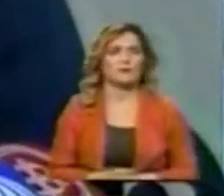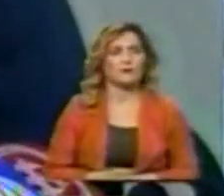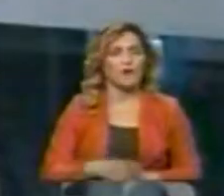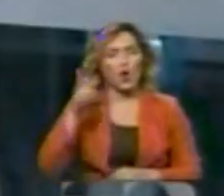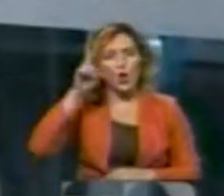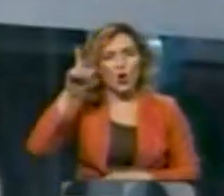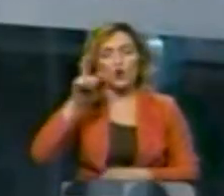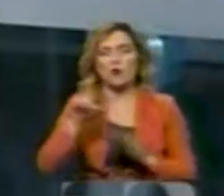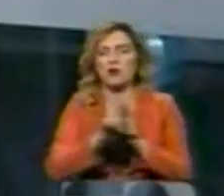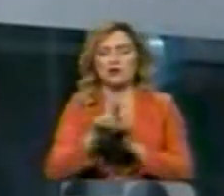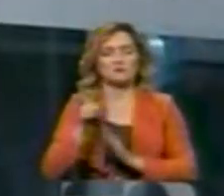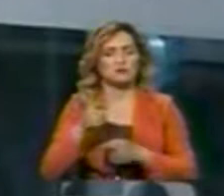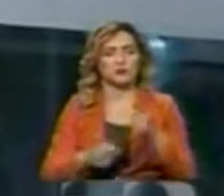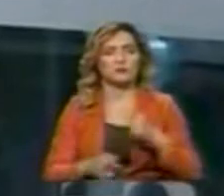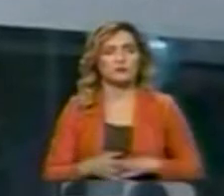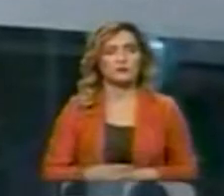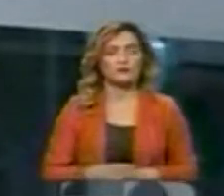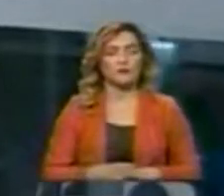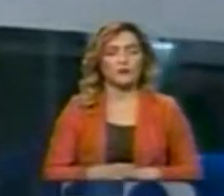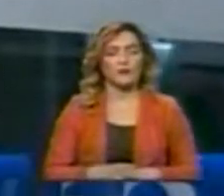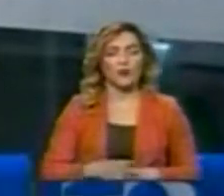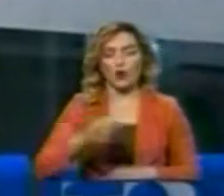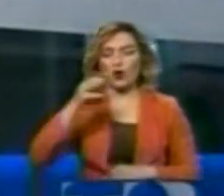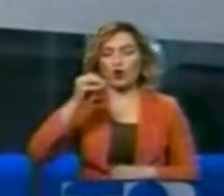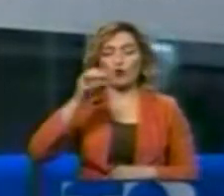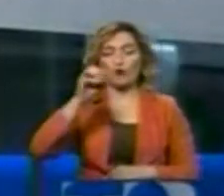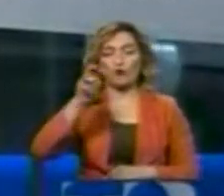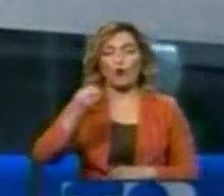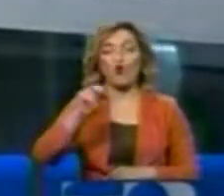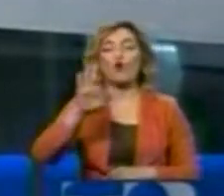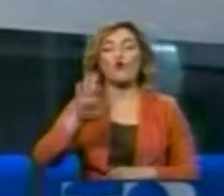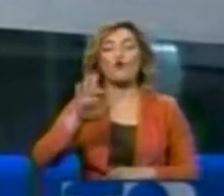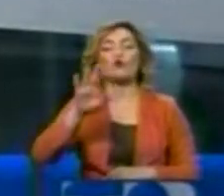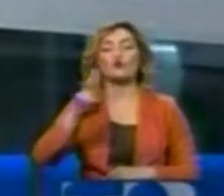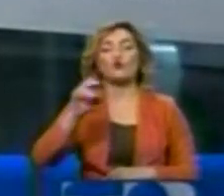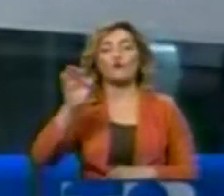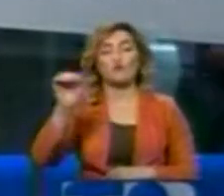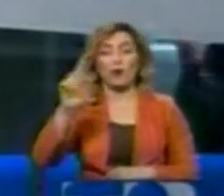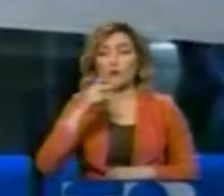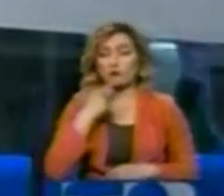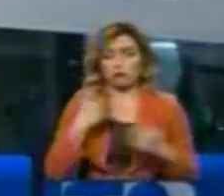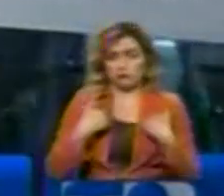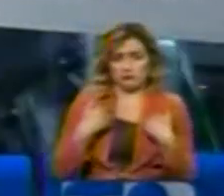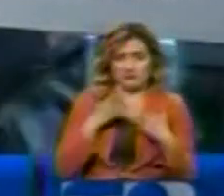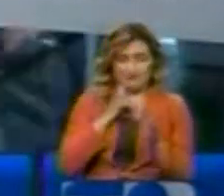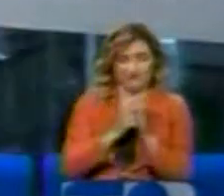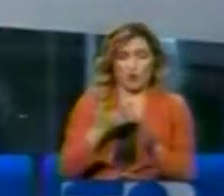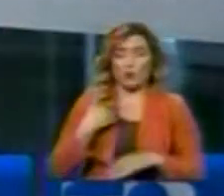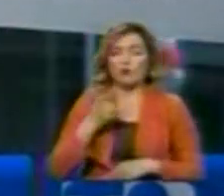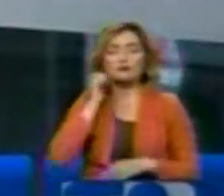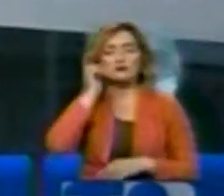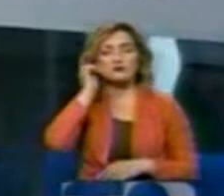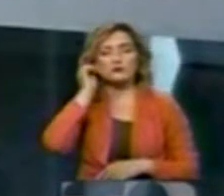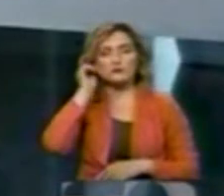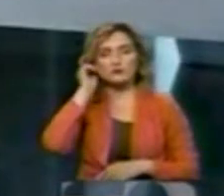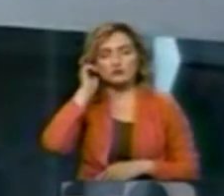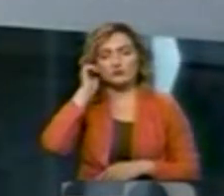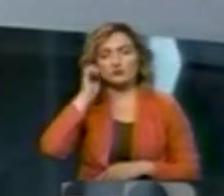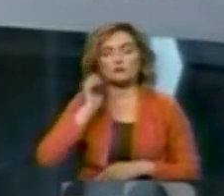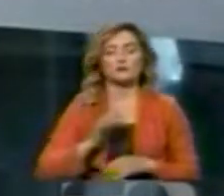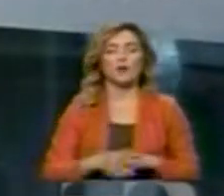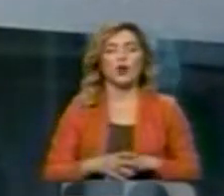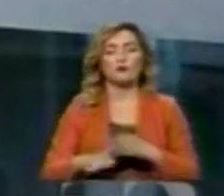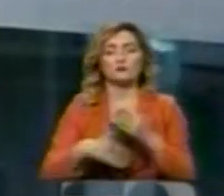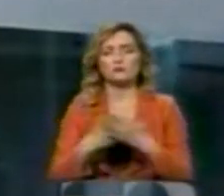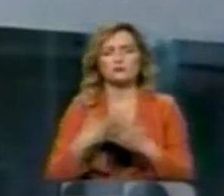jurídico. César Montúfar, por su lado, ratificó que la reparación integral deberá darse al Estado ecuatoriano.